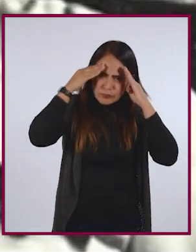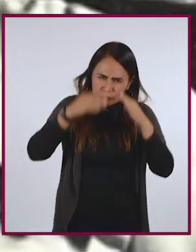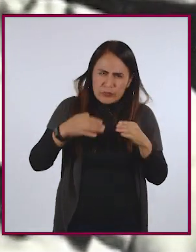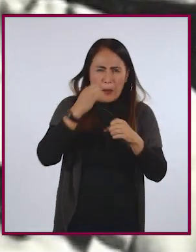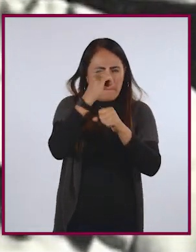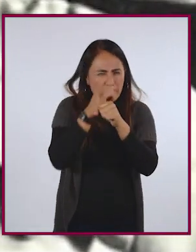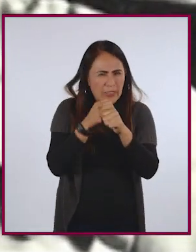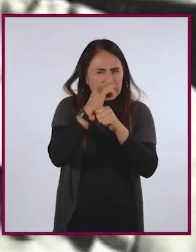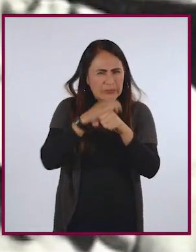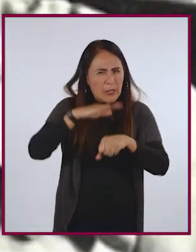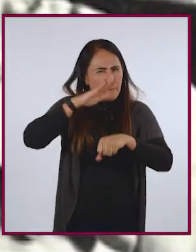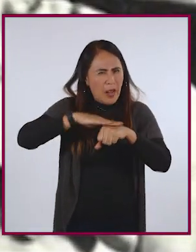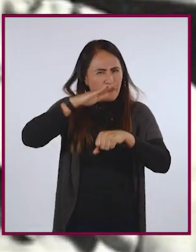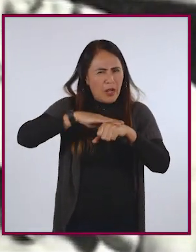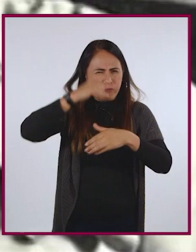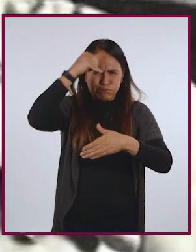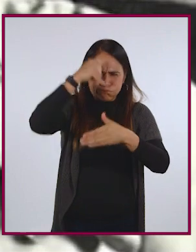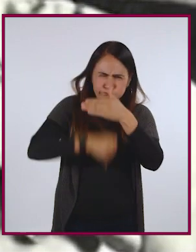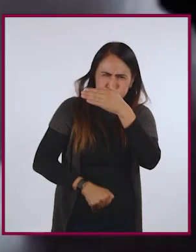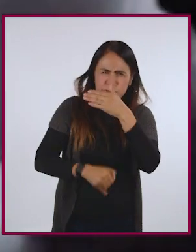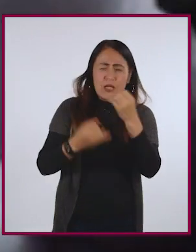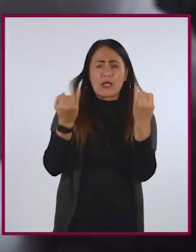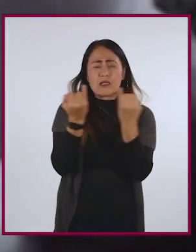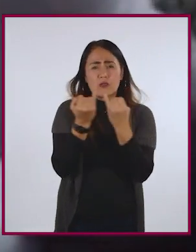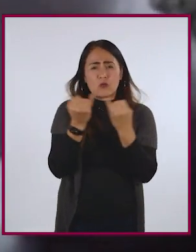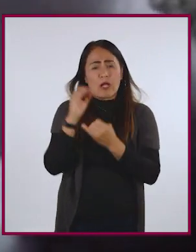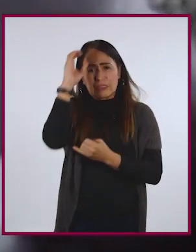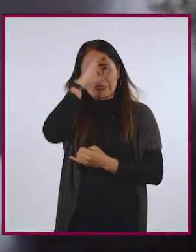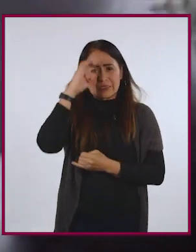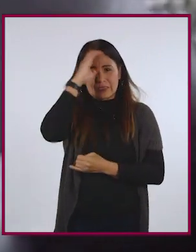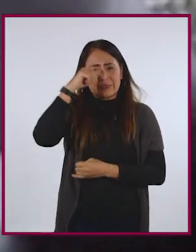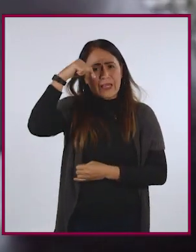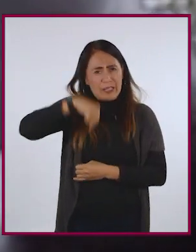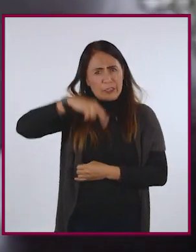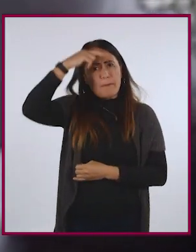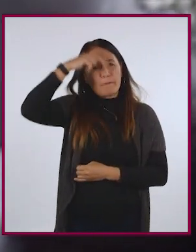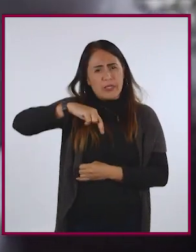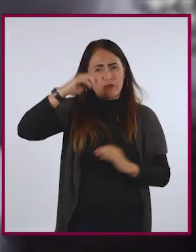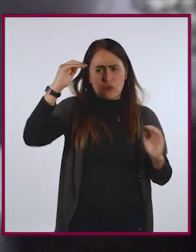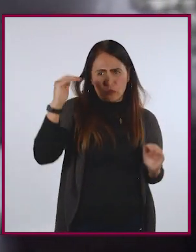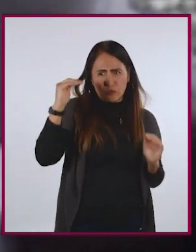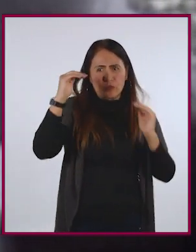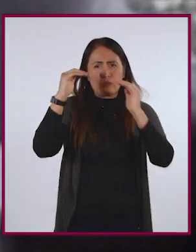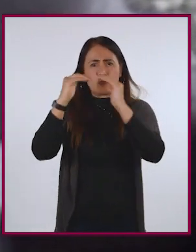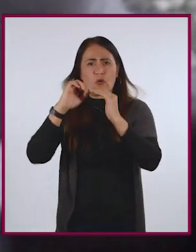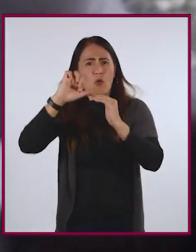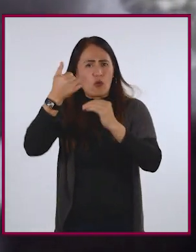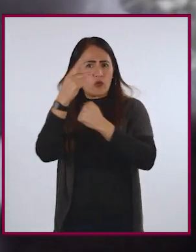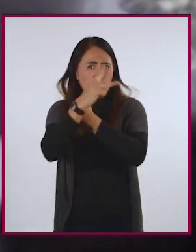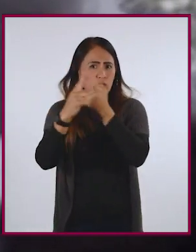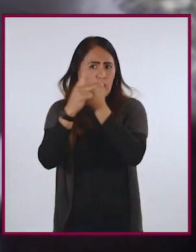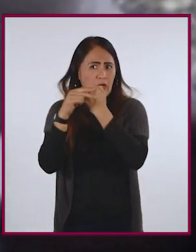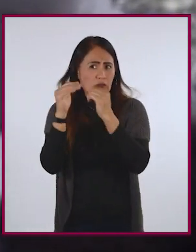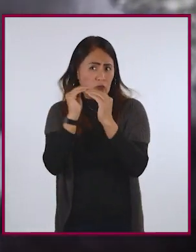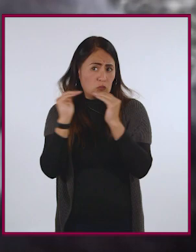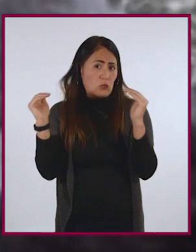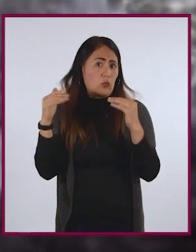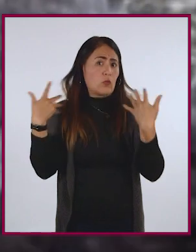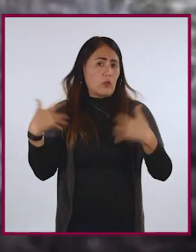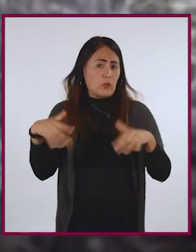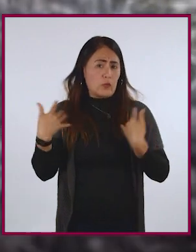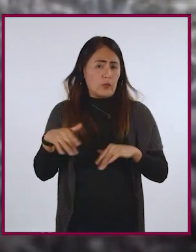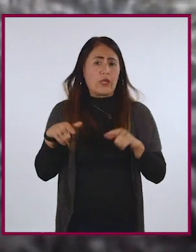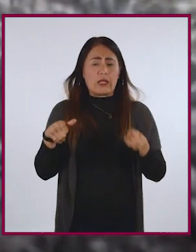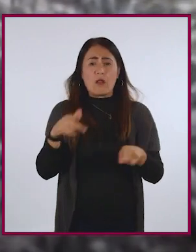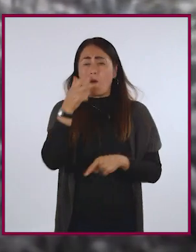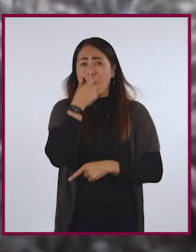disciplina, haciendo investigación de vanguardia y poniendo la ciencia de México al nivel de los países desarrollados.